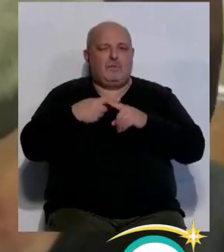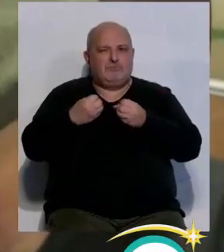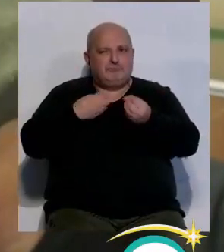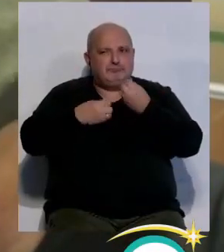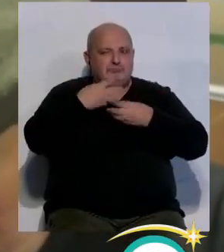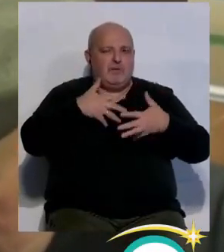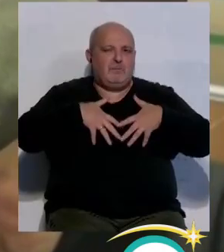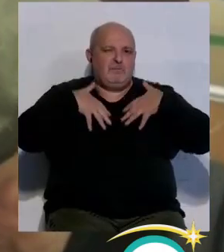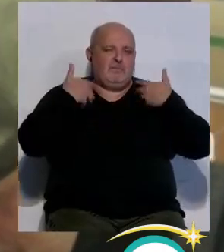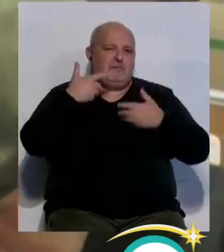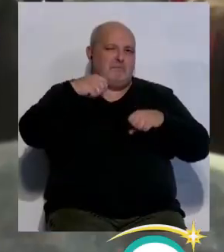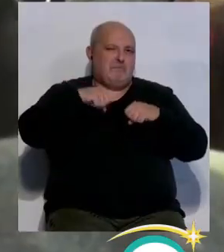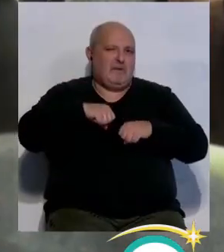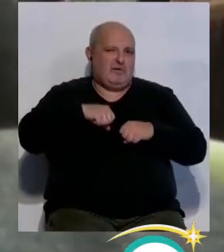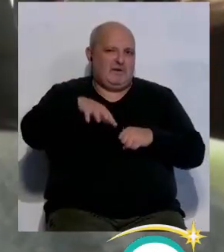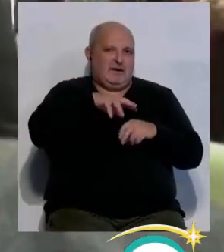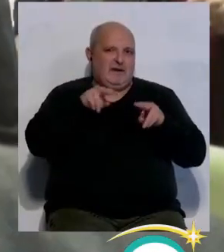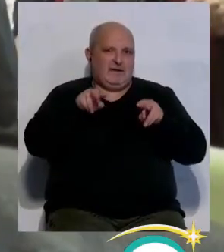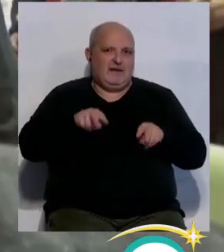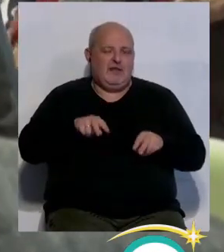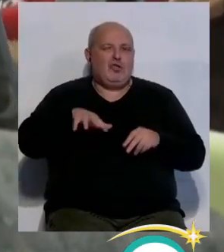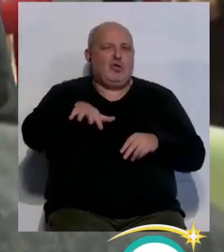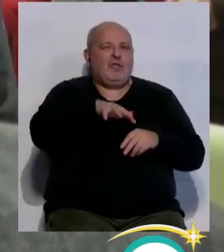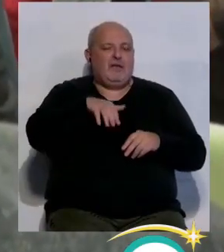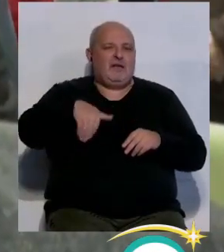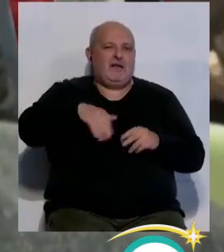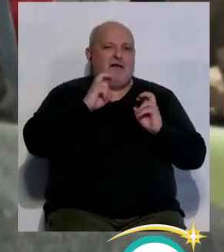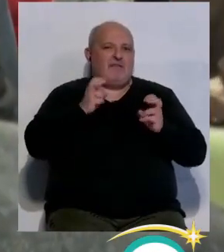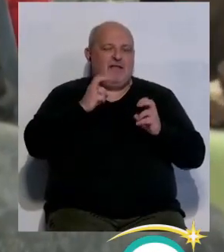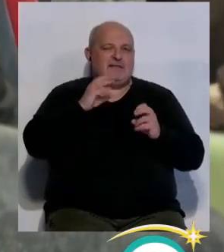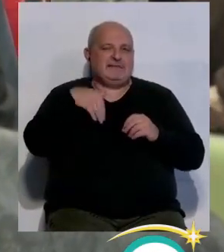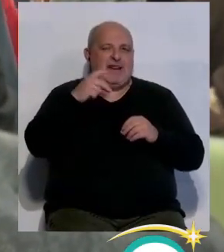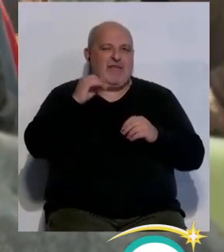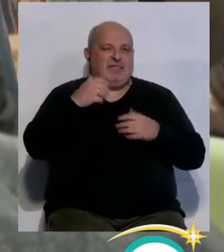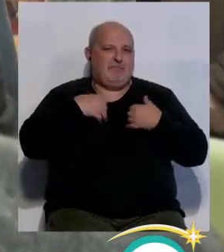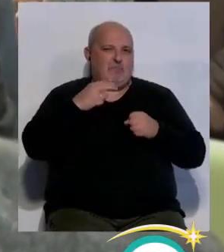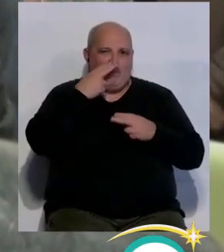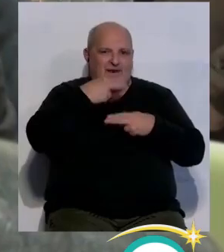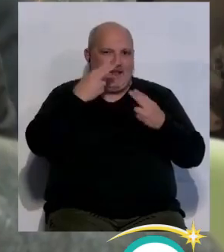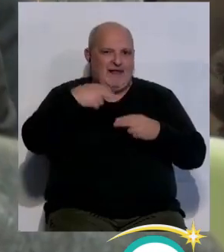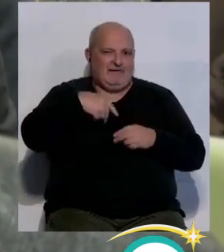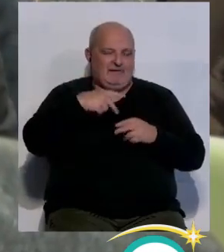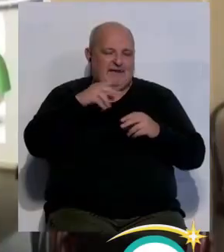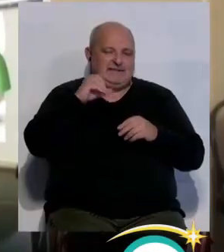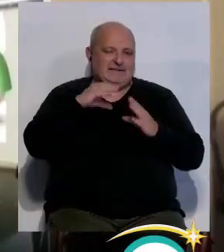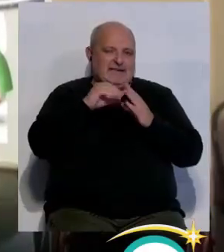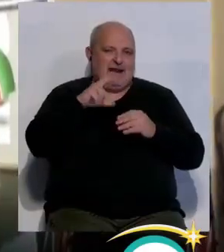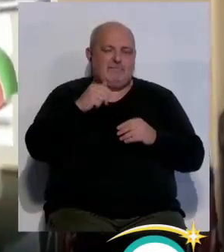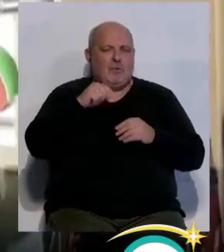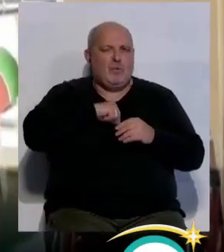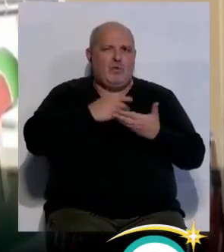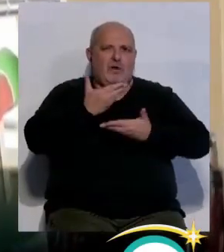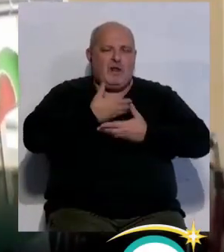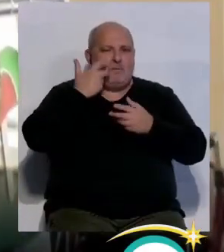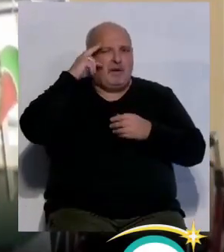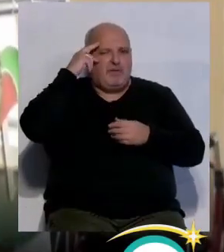momentos muy emotivos con los mayores de esta residencia ubicada en la Avenida de la Sanidad Pública. Es un regalazo estar con ellos, contándonos